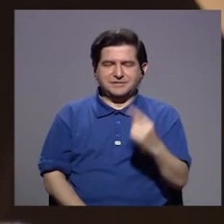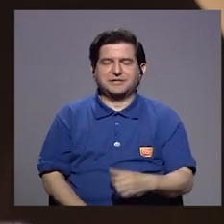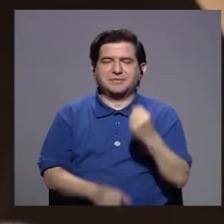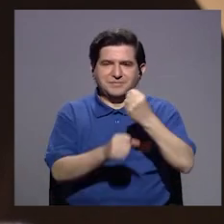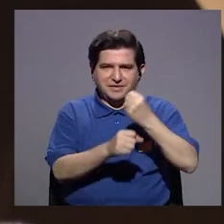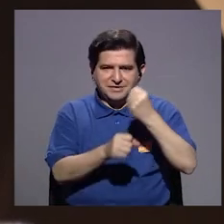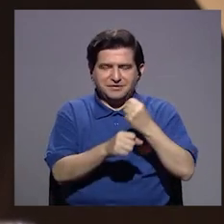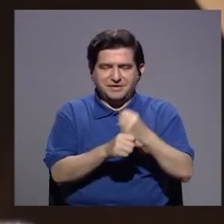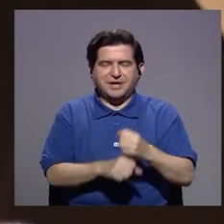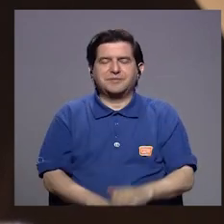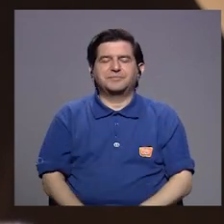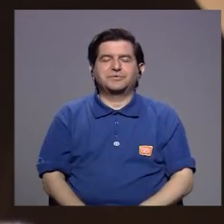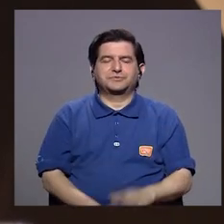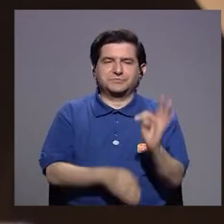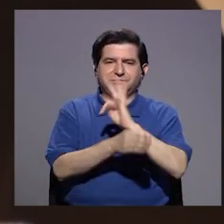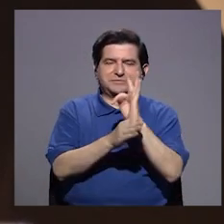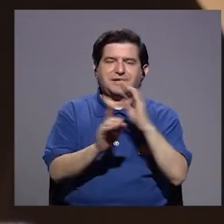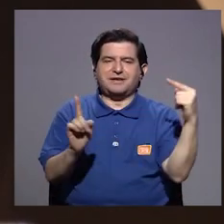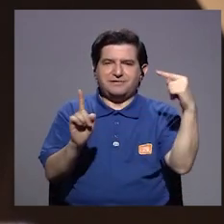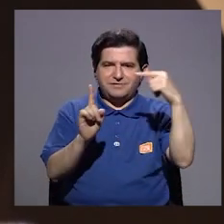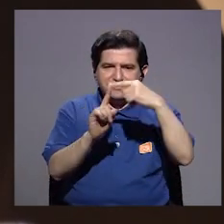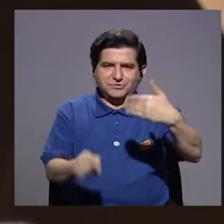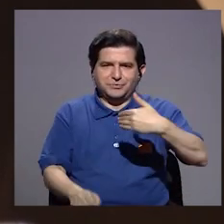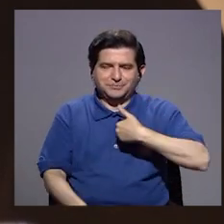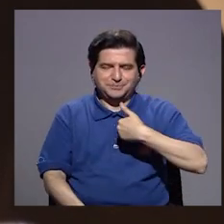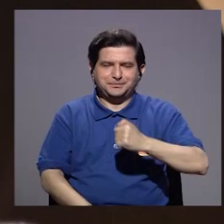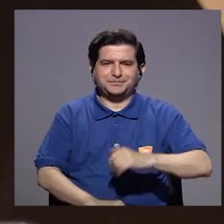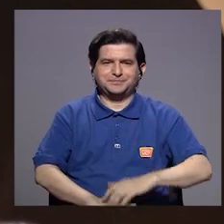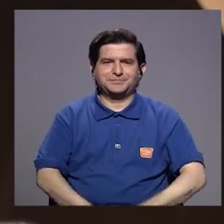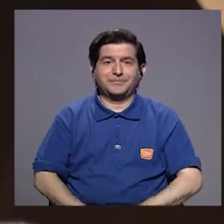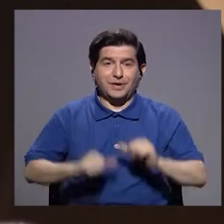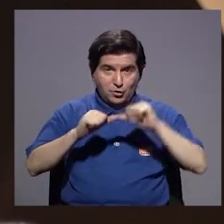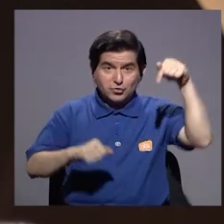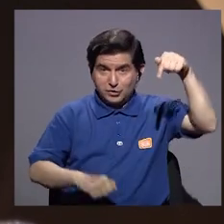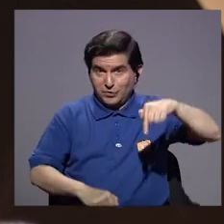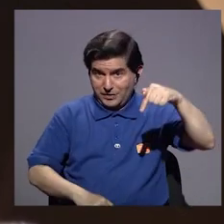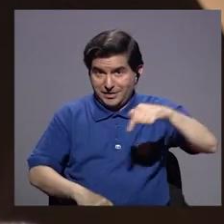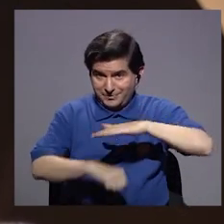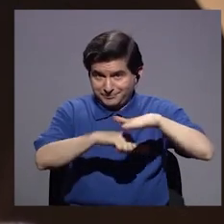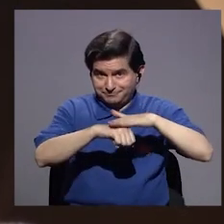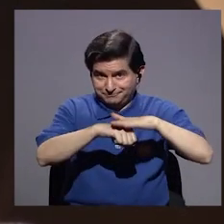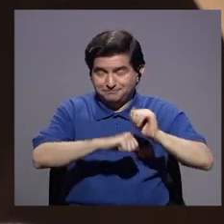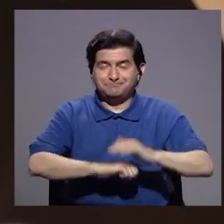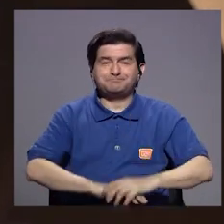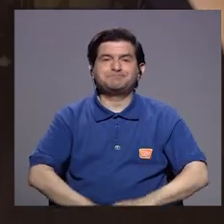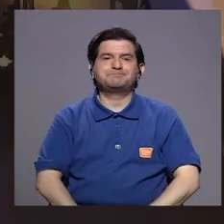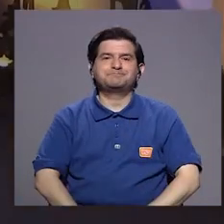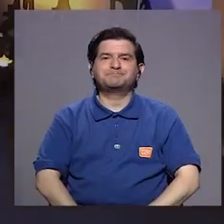trabajamos para hacer televisión con sentido. Siga con nosotros.